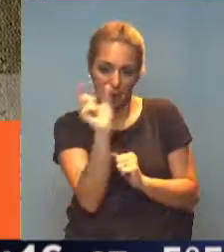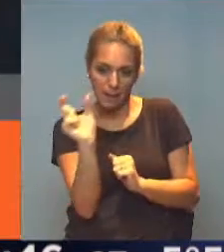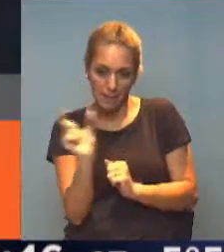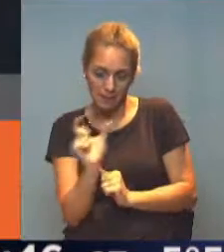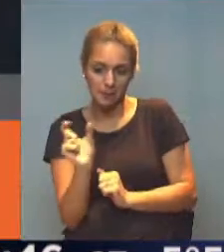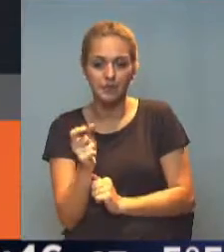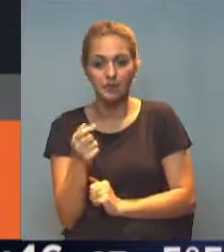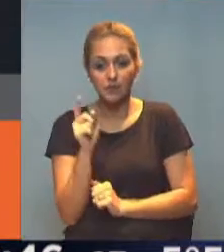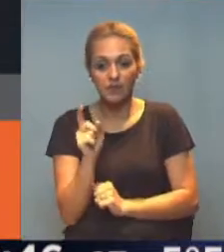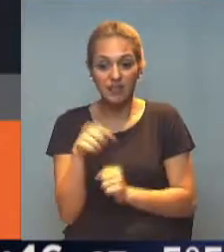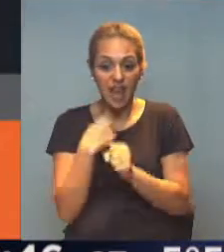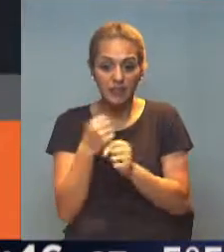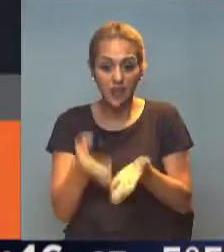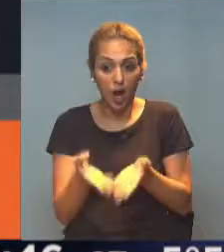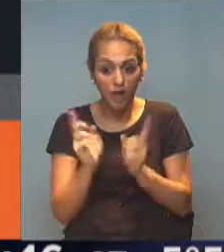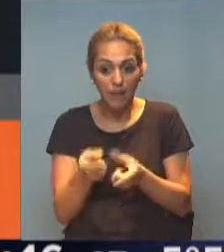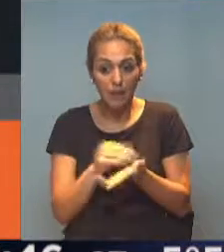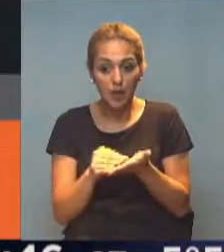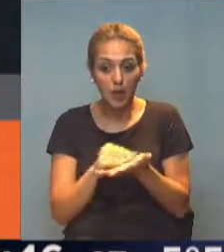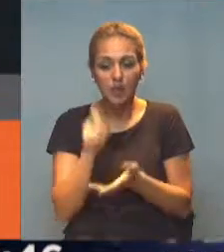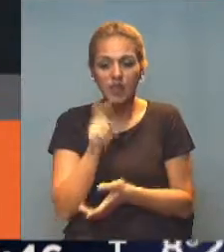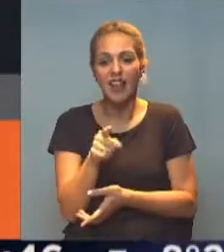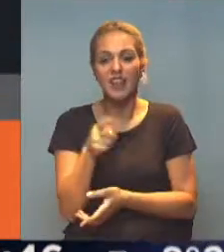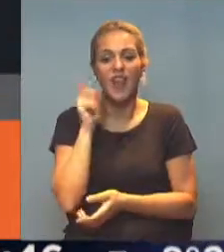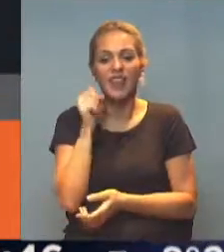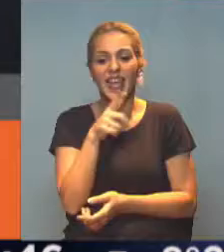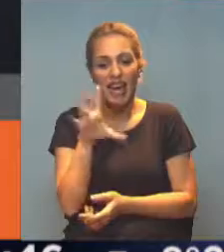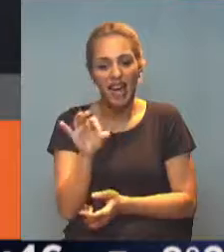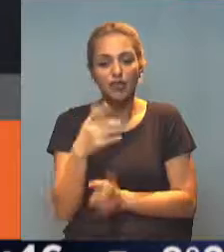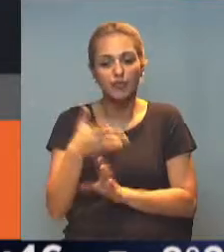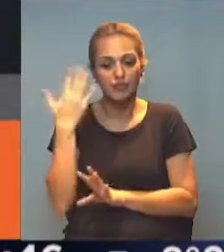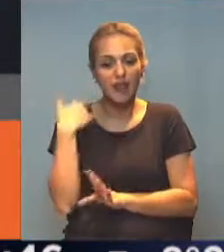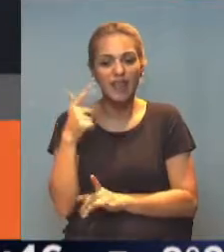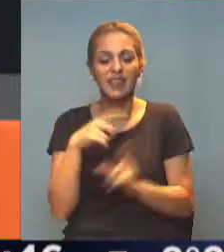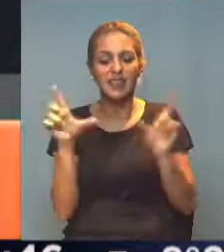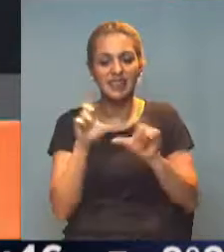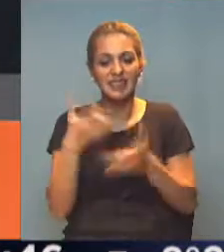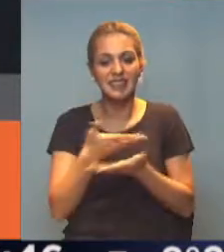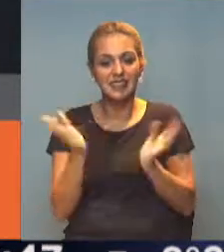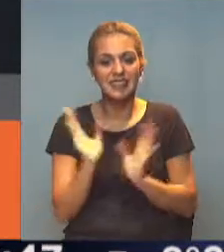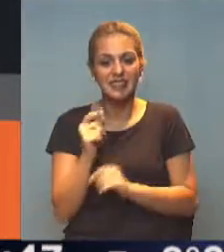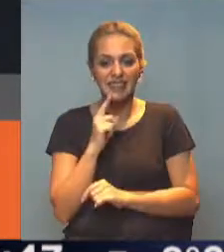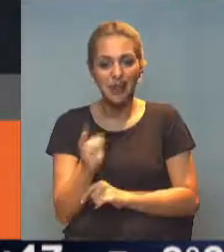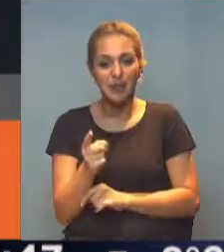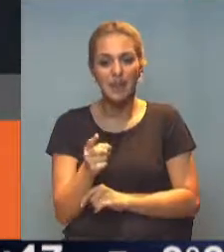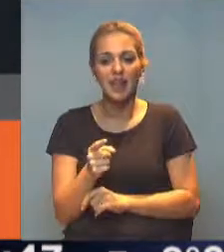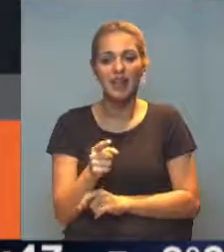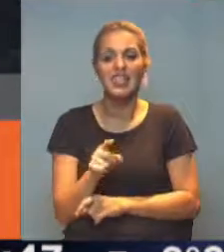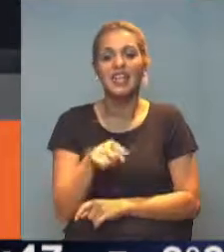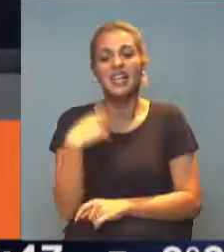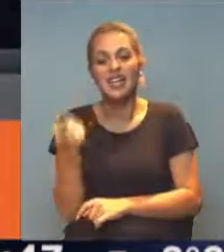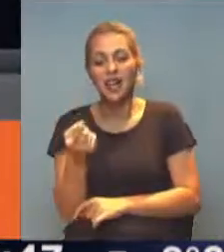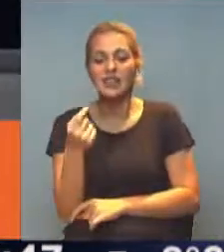día, que era de Toño Gallo, que salía en Canal TV, y era Cholula loca por los